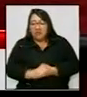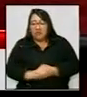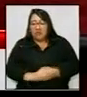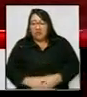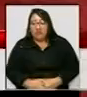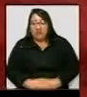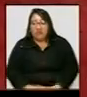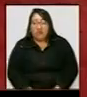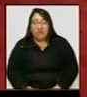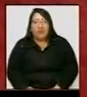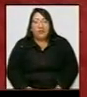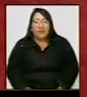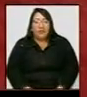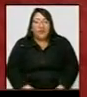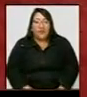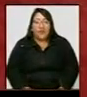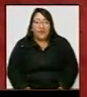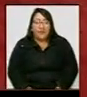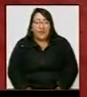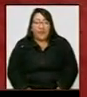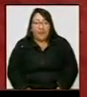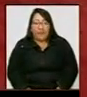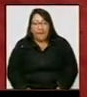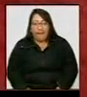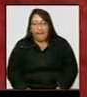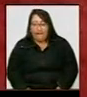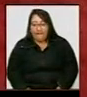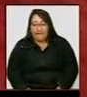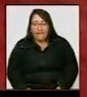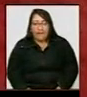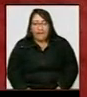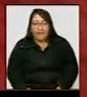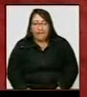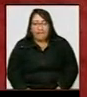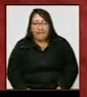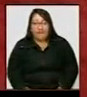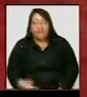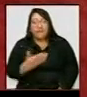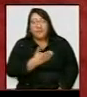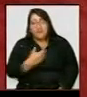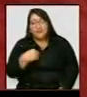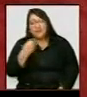Gracias. Congresista Glade. Presidente, ¿por qué